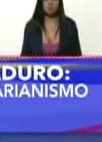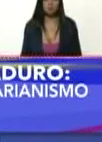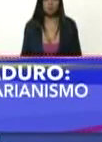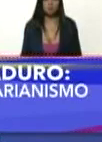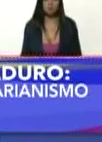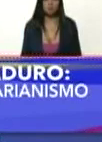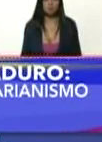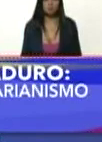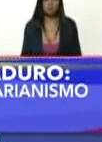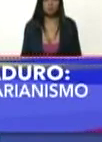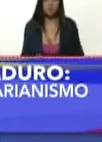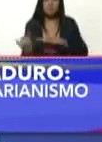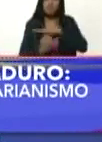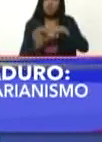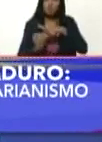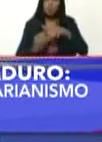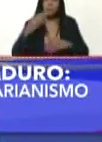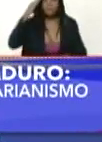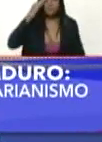En los institutos militares